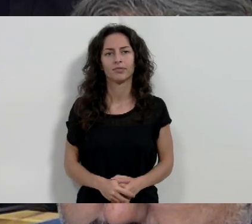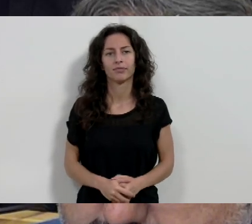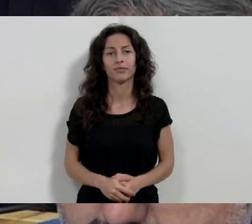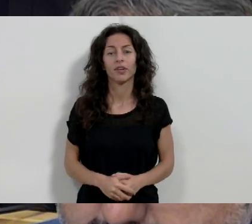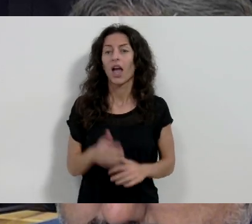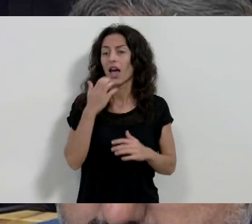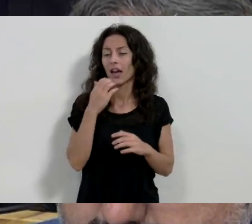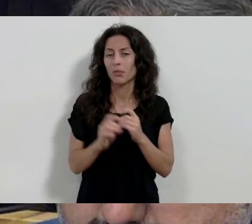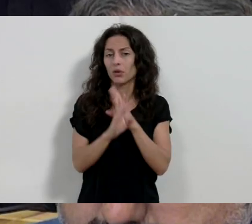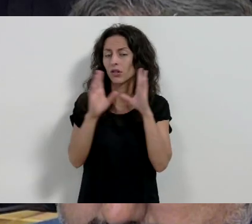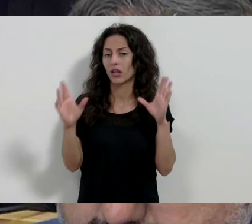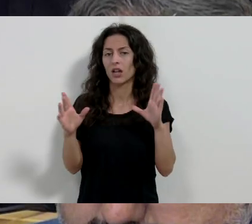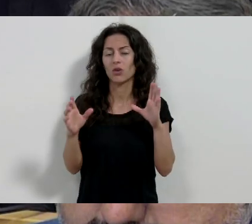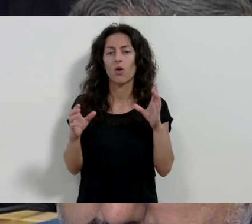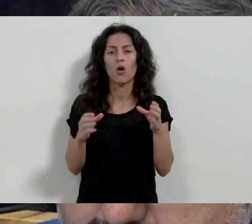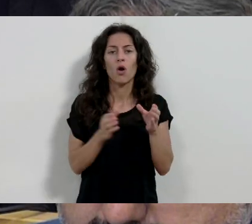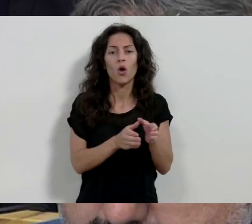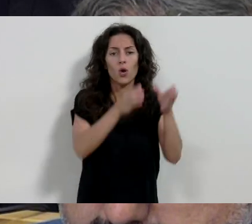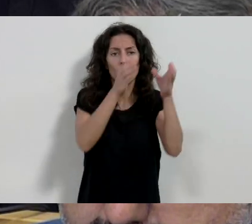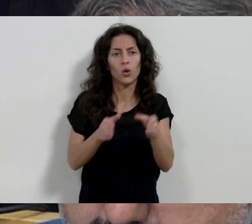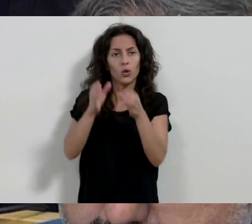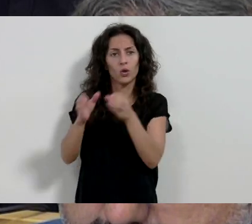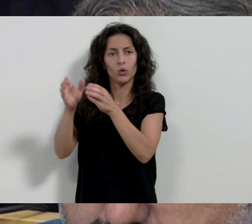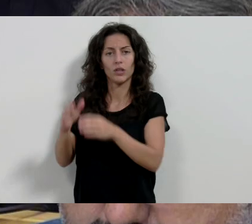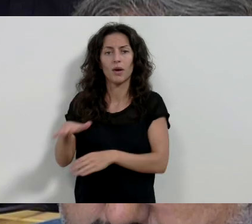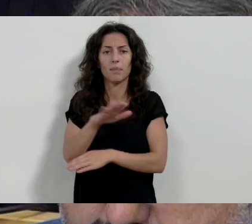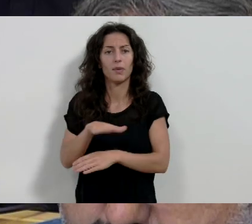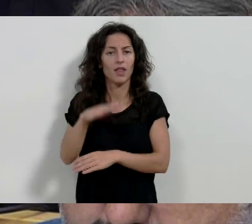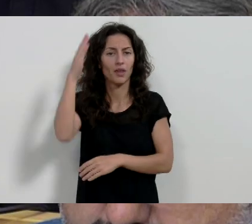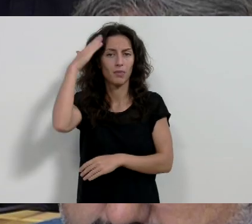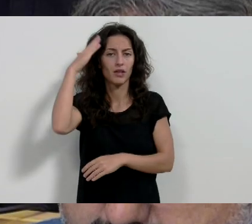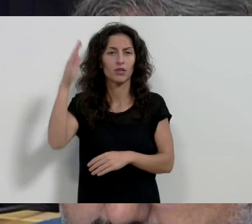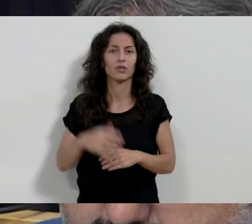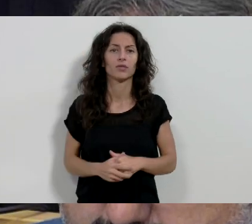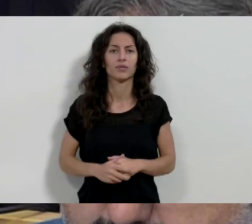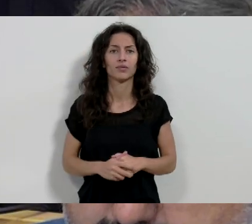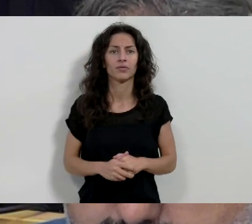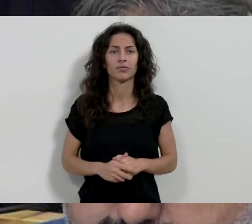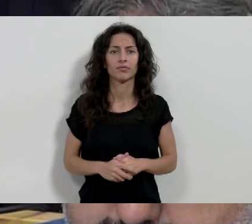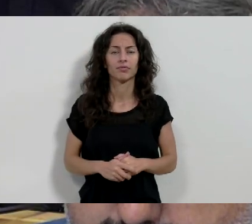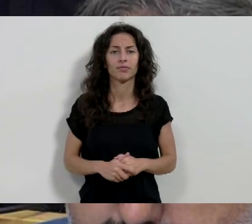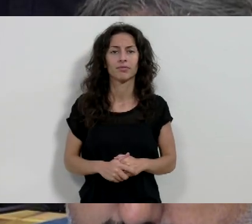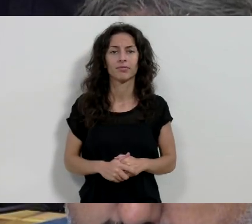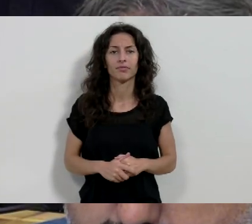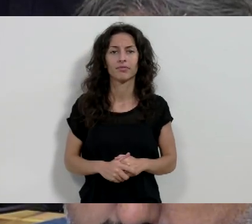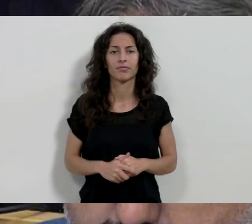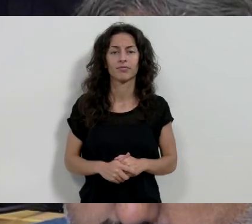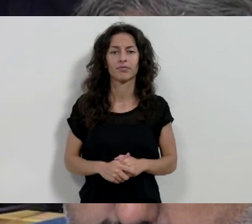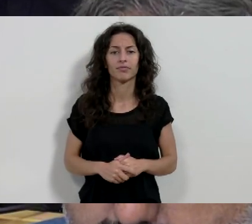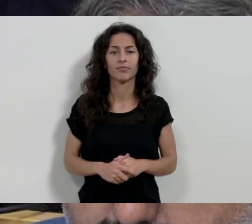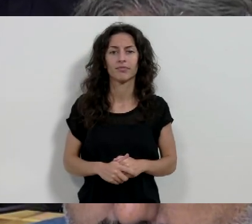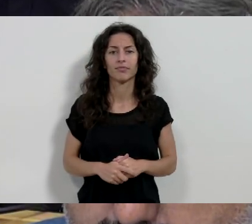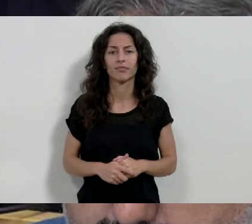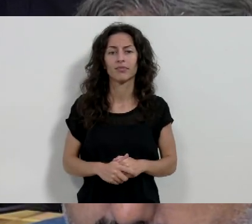Se pintó, apareció un graffiti poco después, ¿no? Es verdad que podemos promover más ese convenio